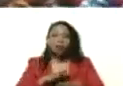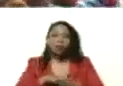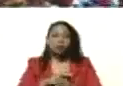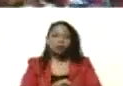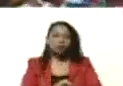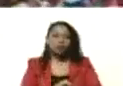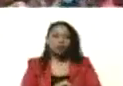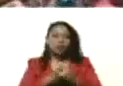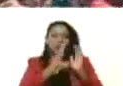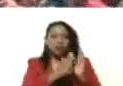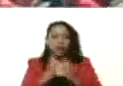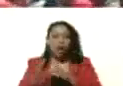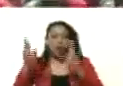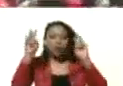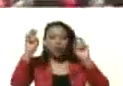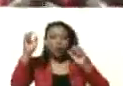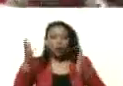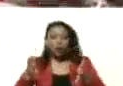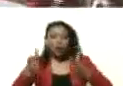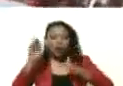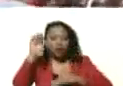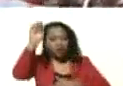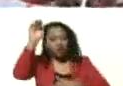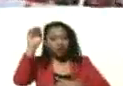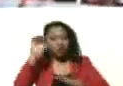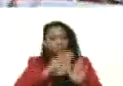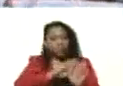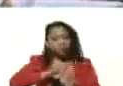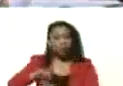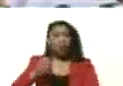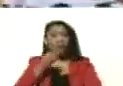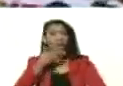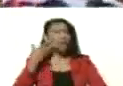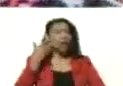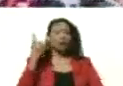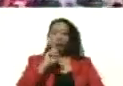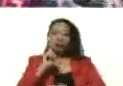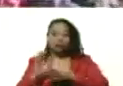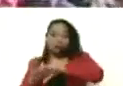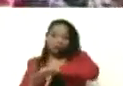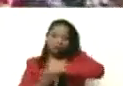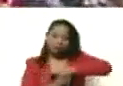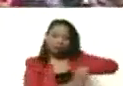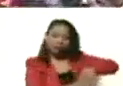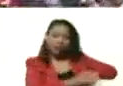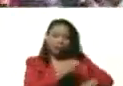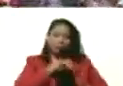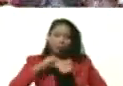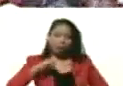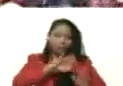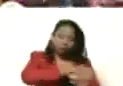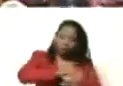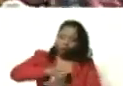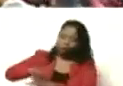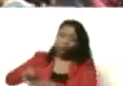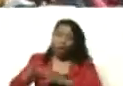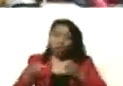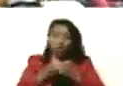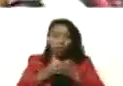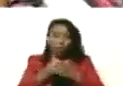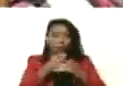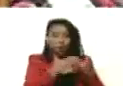Organizarnos para nuevas victorias. Dejar a un lado los egos. Dejar a un lado los personalismos, los grupos. Y que haya un solo